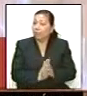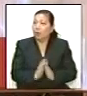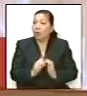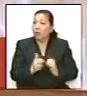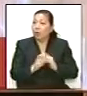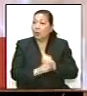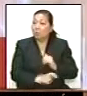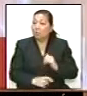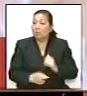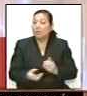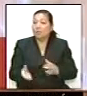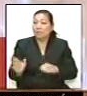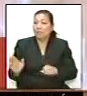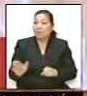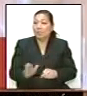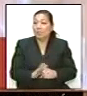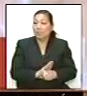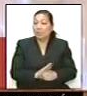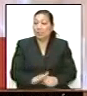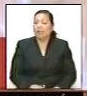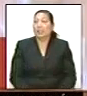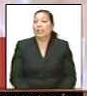países también se incluyeron